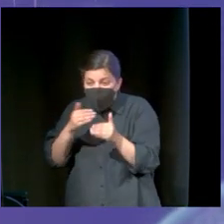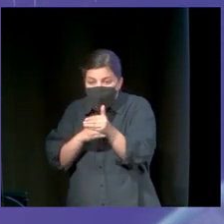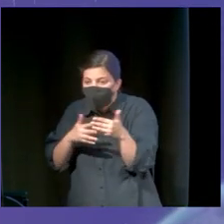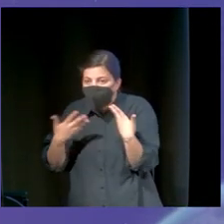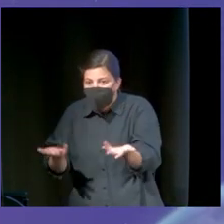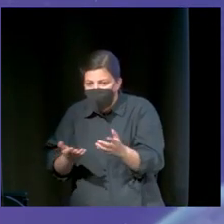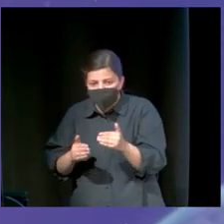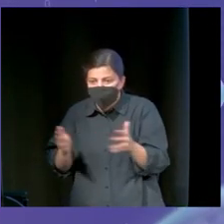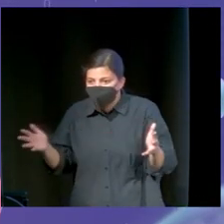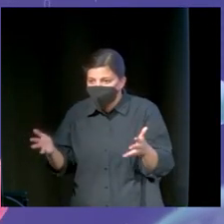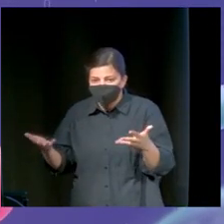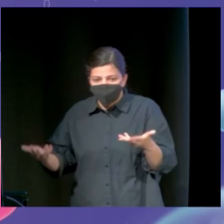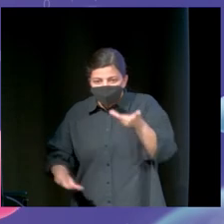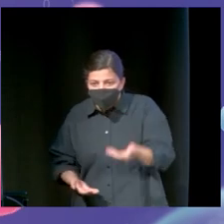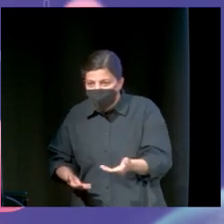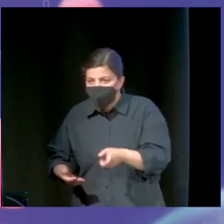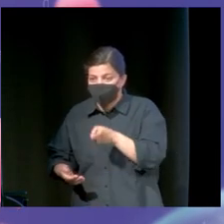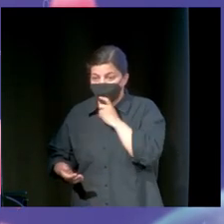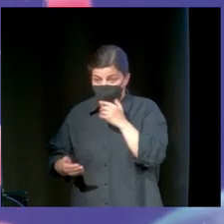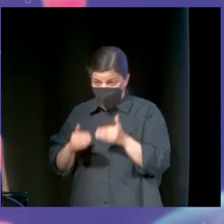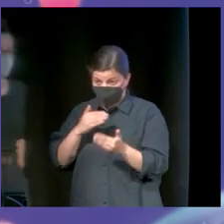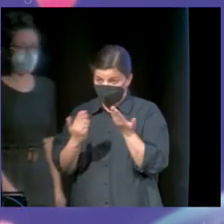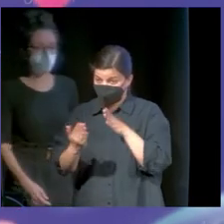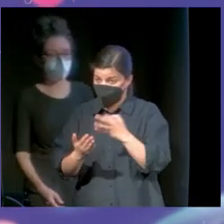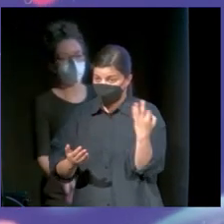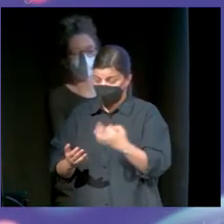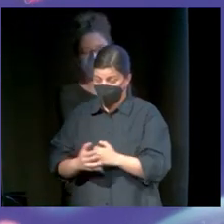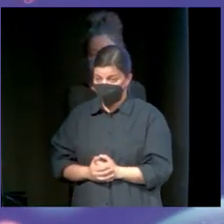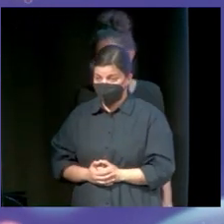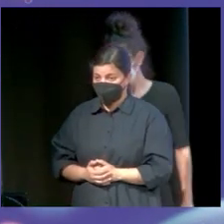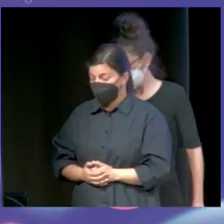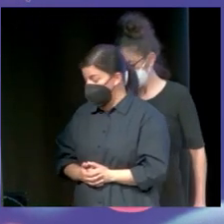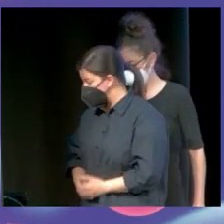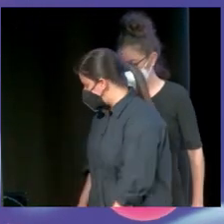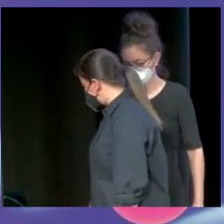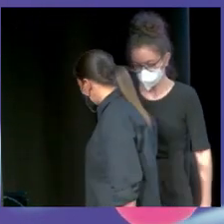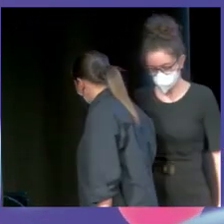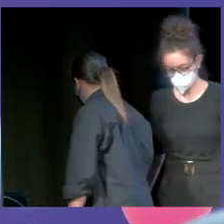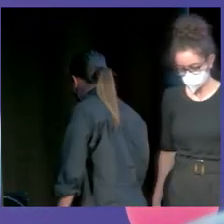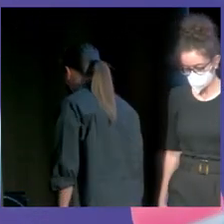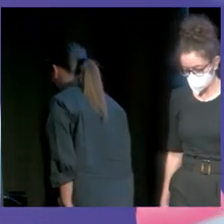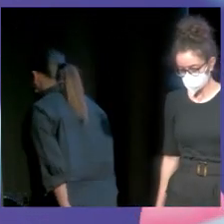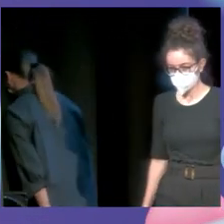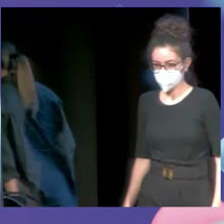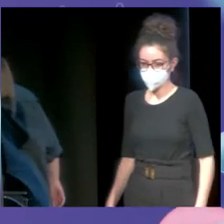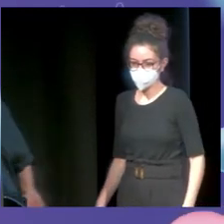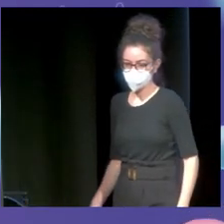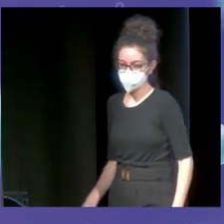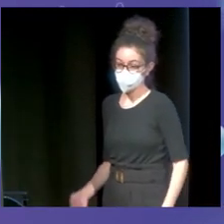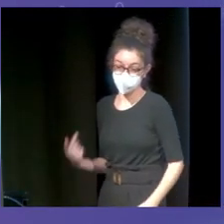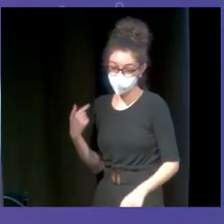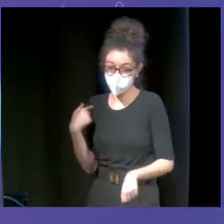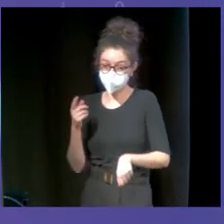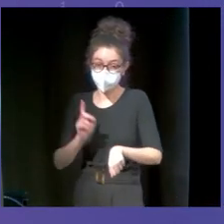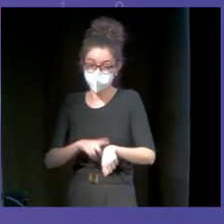son de grandes a los que nos vamos a tener que enfrentar así que me están diciendo aquí el contador que ya ha acabado